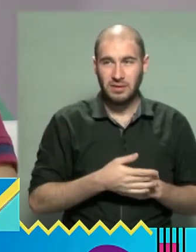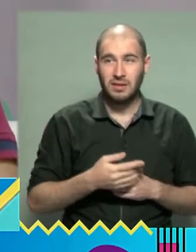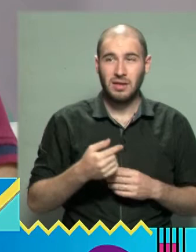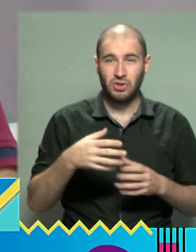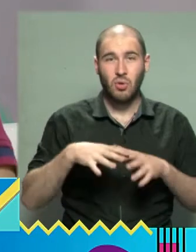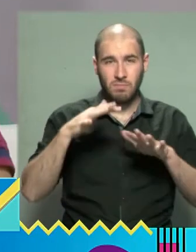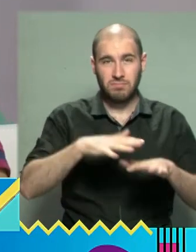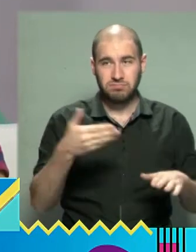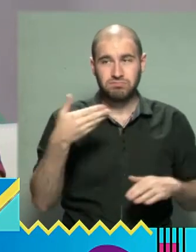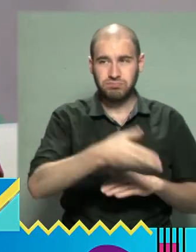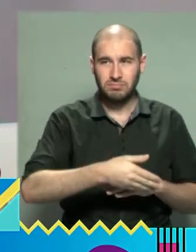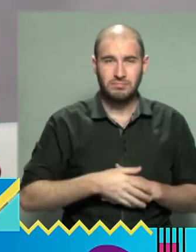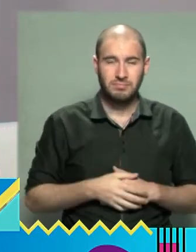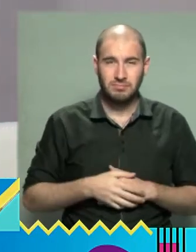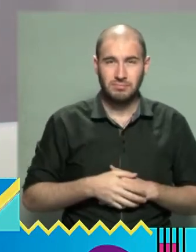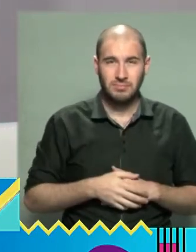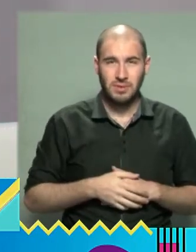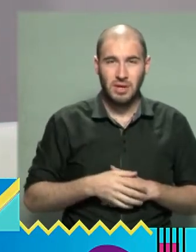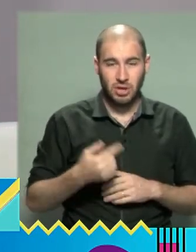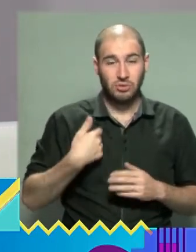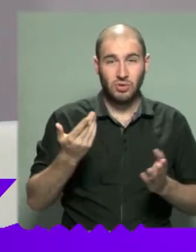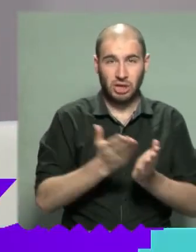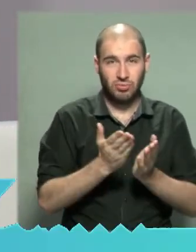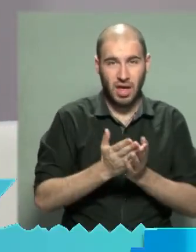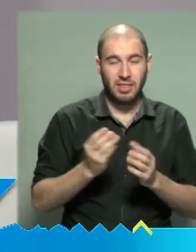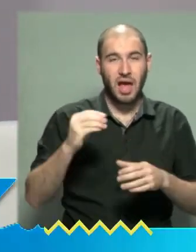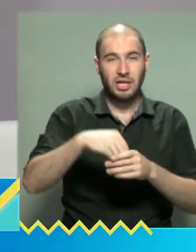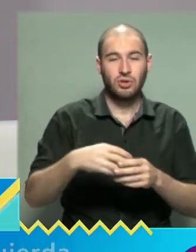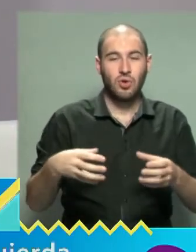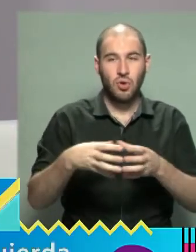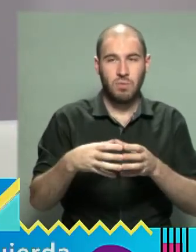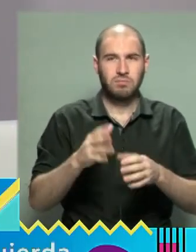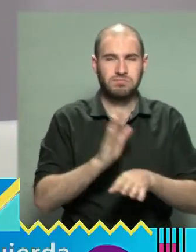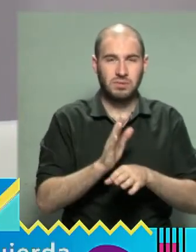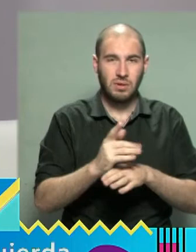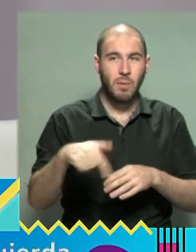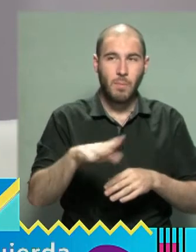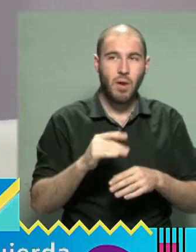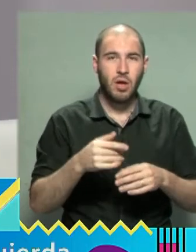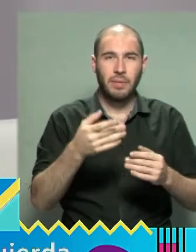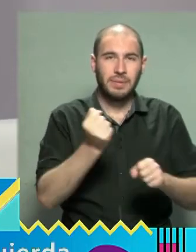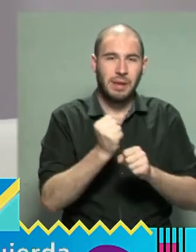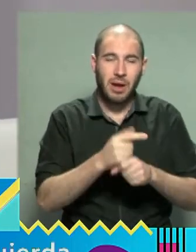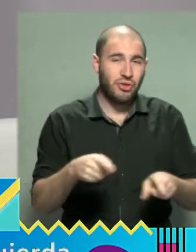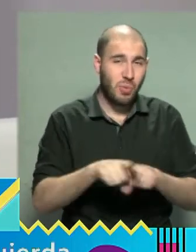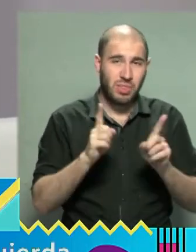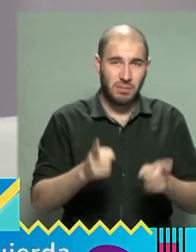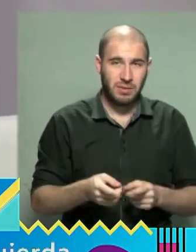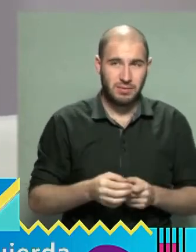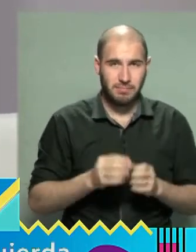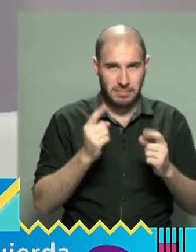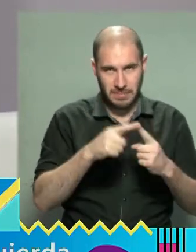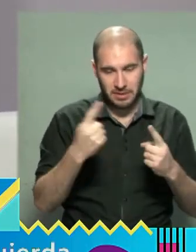todas las movilizaciones, y por ser estudiante o ser militante de una organización no significa que no tenés condición de trabajador, para